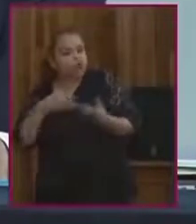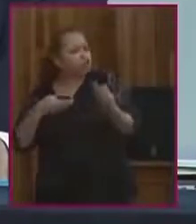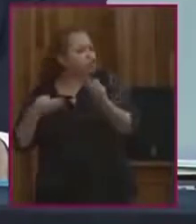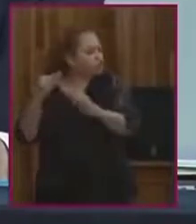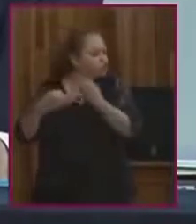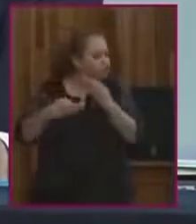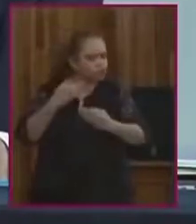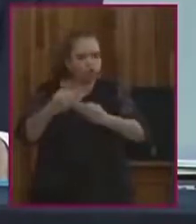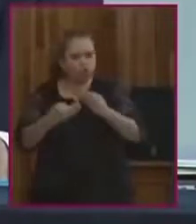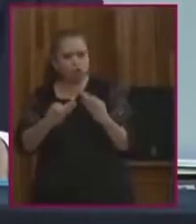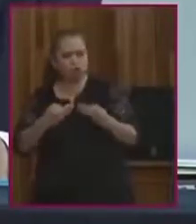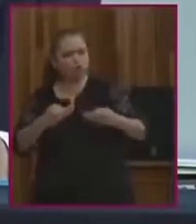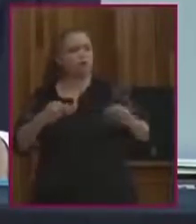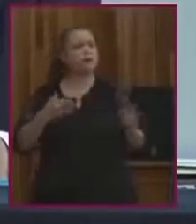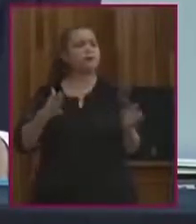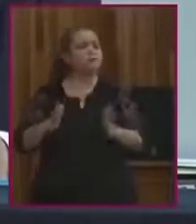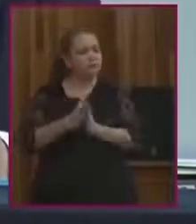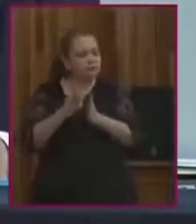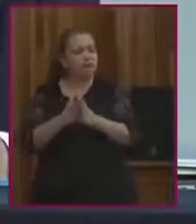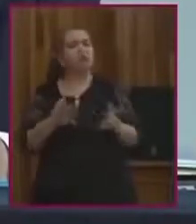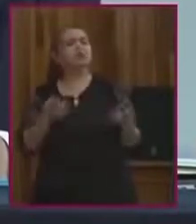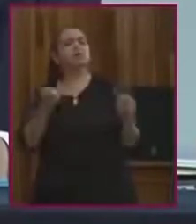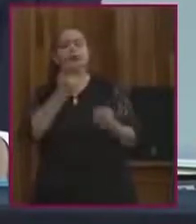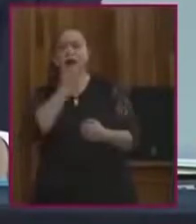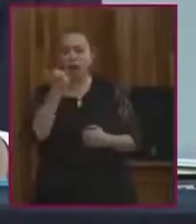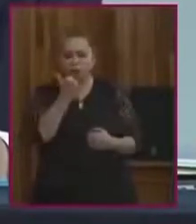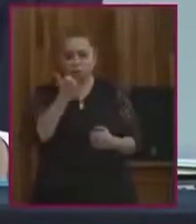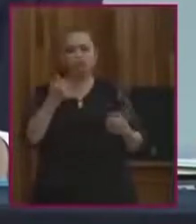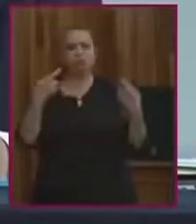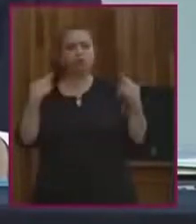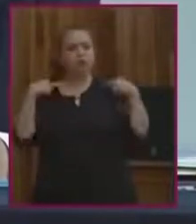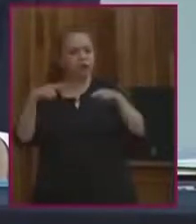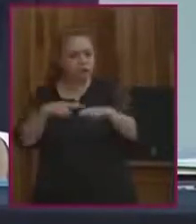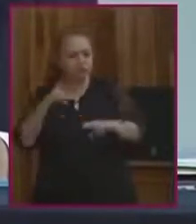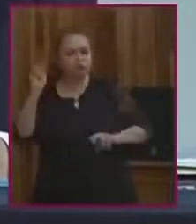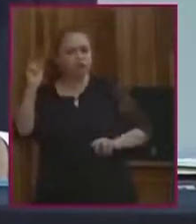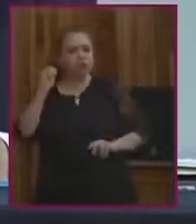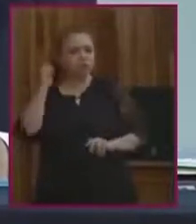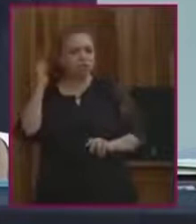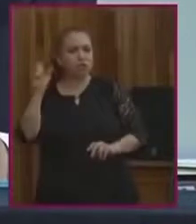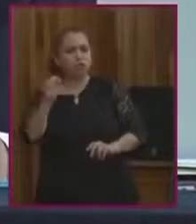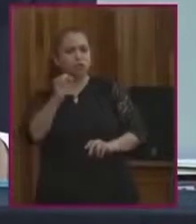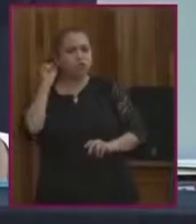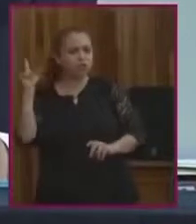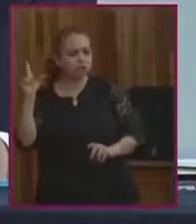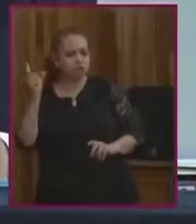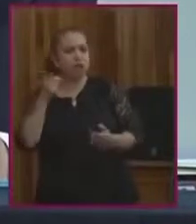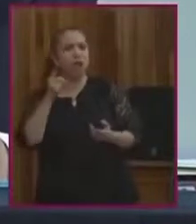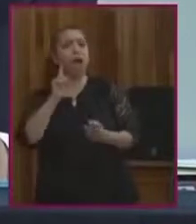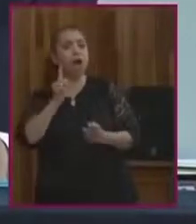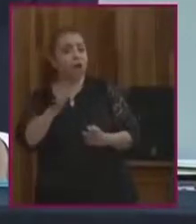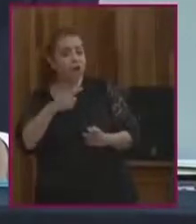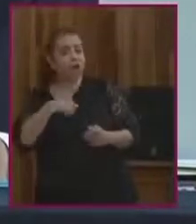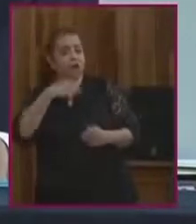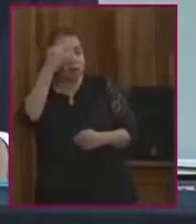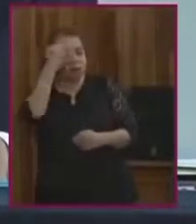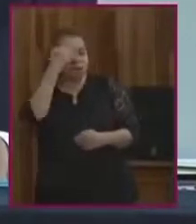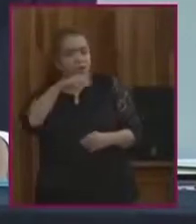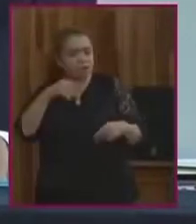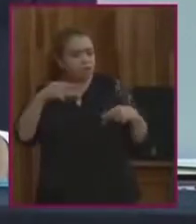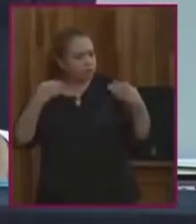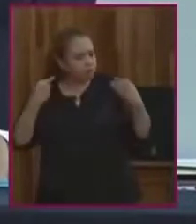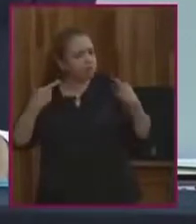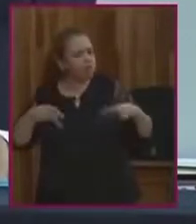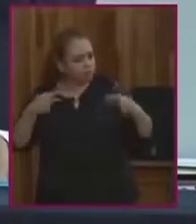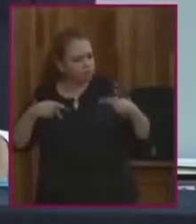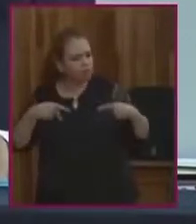educativo: educandos, docentes, profesionales, técnicos y personas con conocimientos y saberes probados y agentes